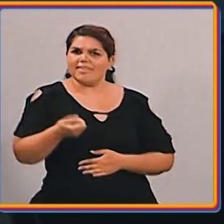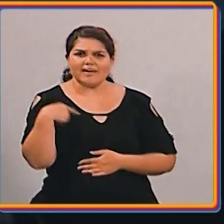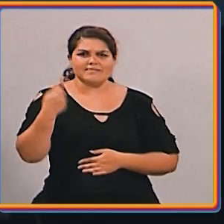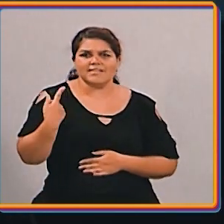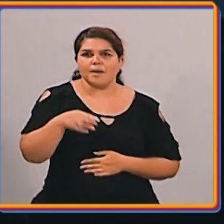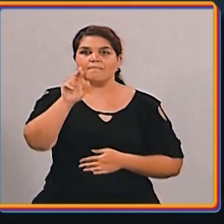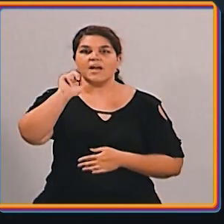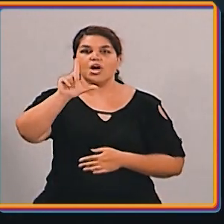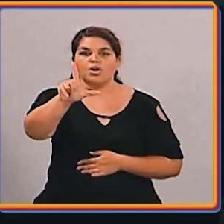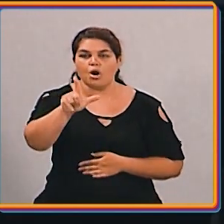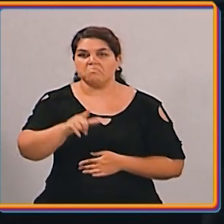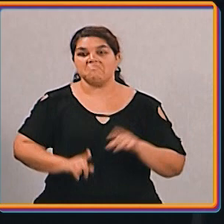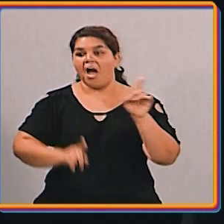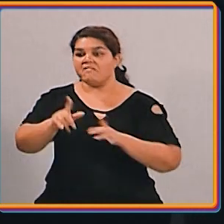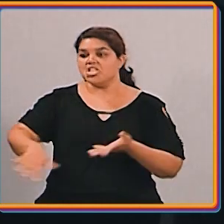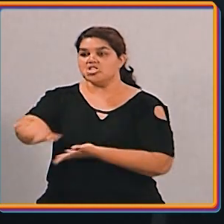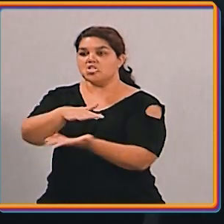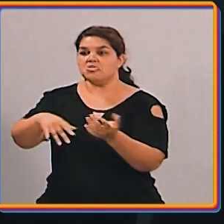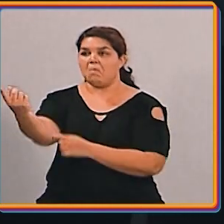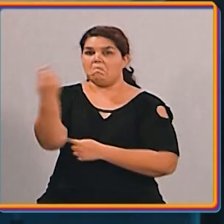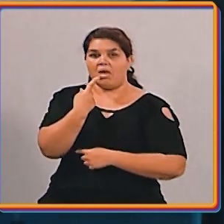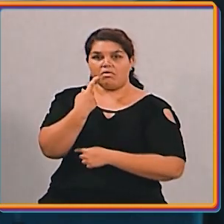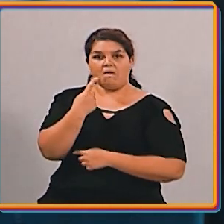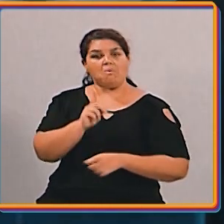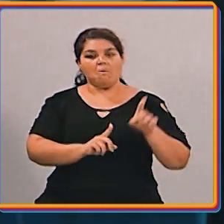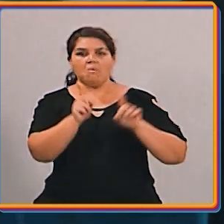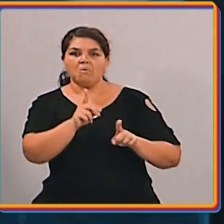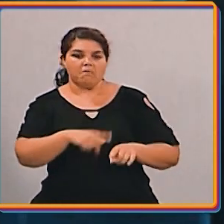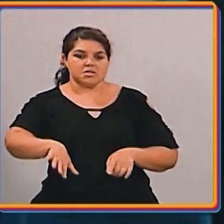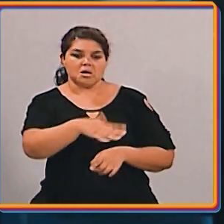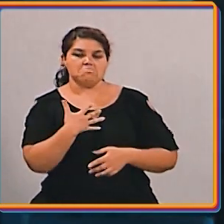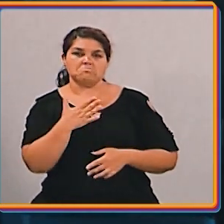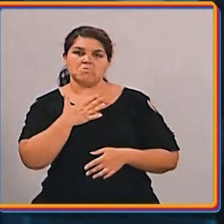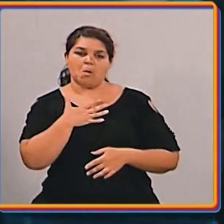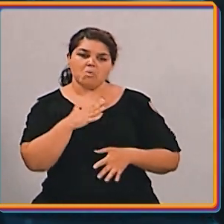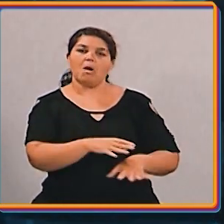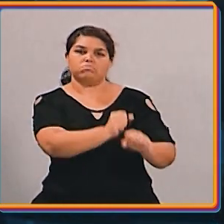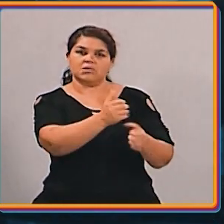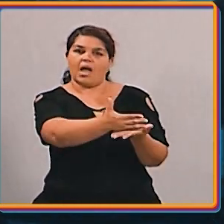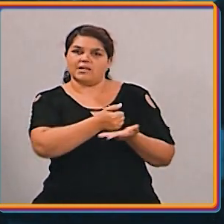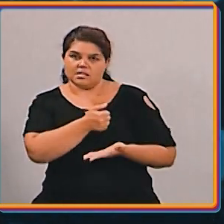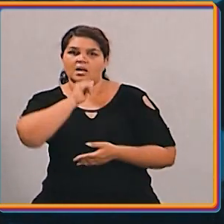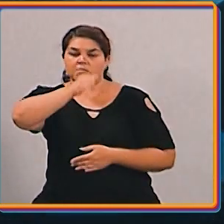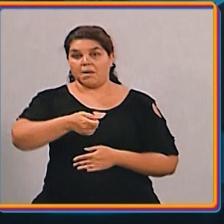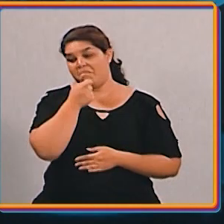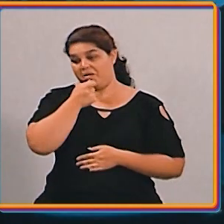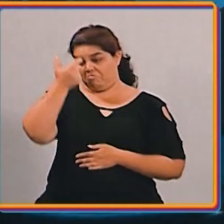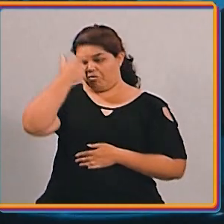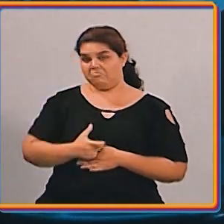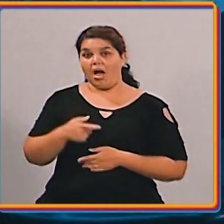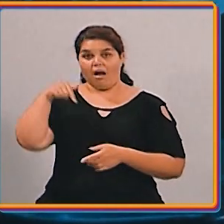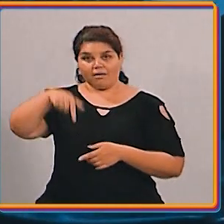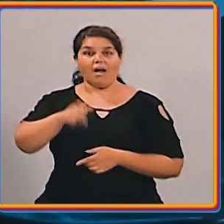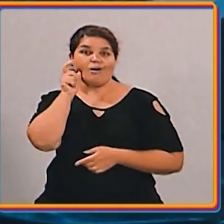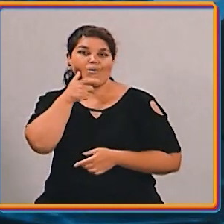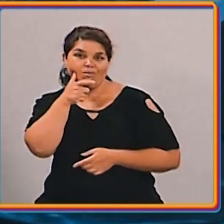vivimos asumiendo roles, algunos porque nos los impone la sociedad y otros simplemente los asumimos. Yo acá soy conductor